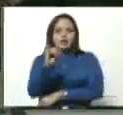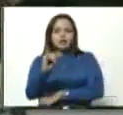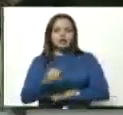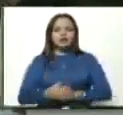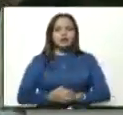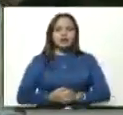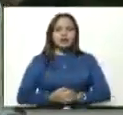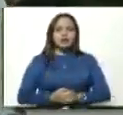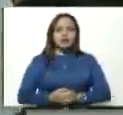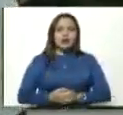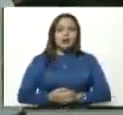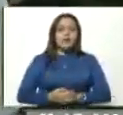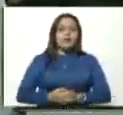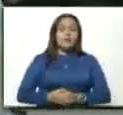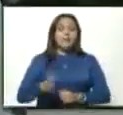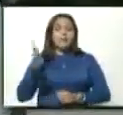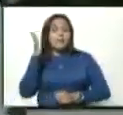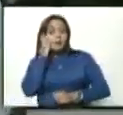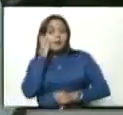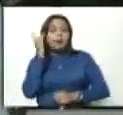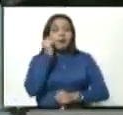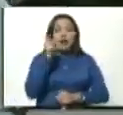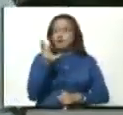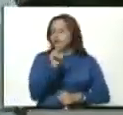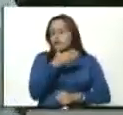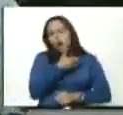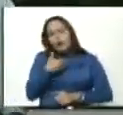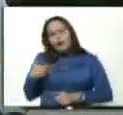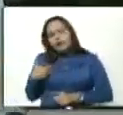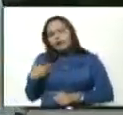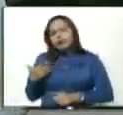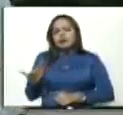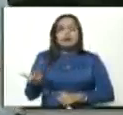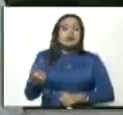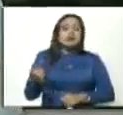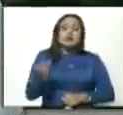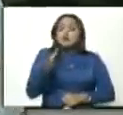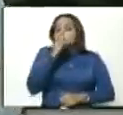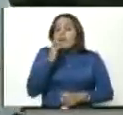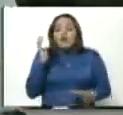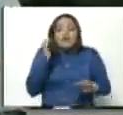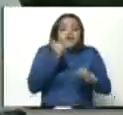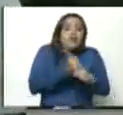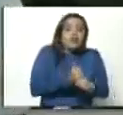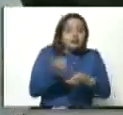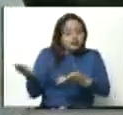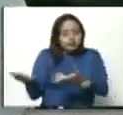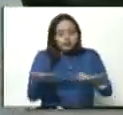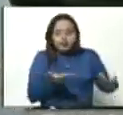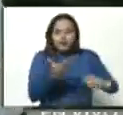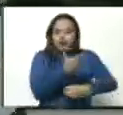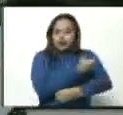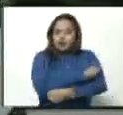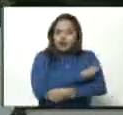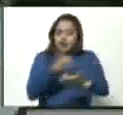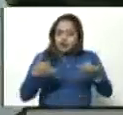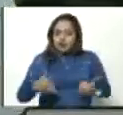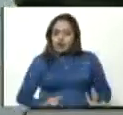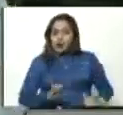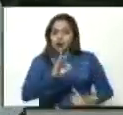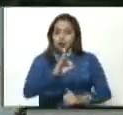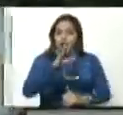aquellos padres, a aquellas madres que no quieren, no tienen la confianza de venir a vacunar a ese niño a partir